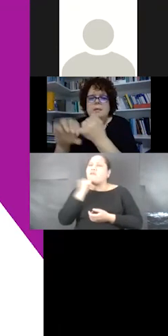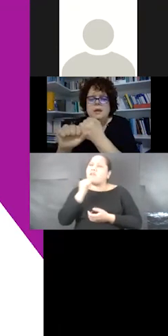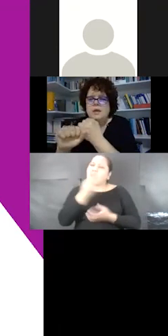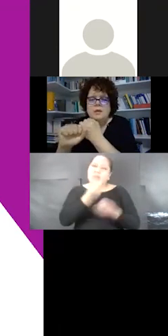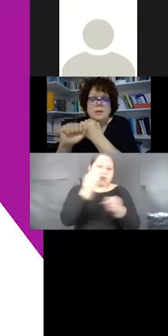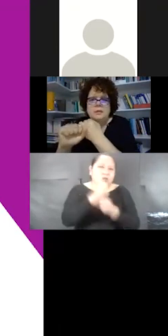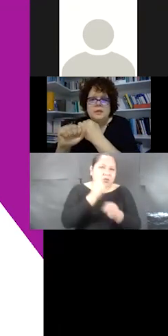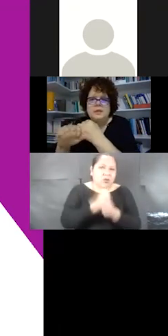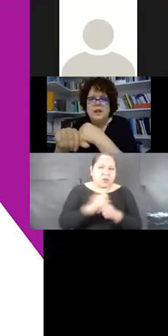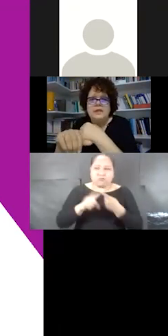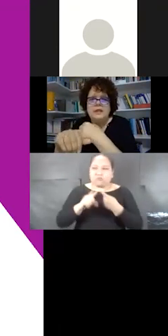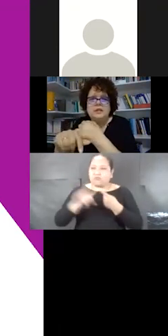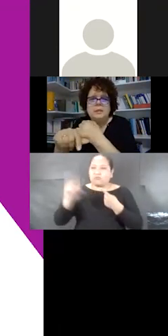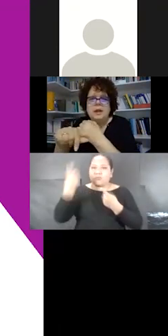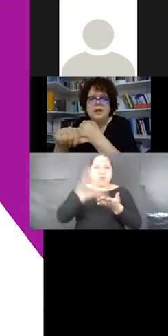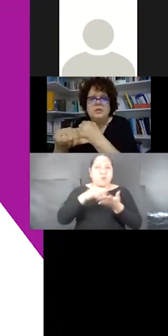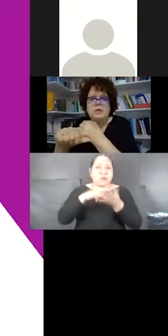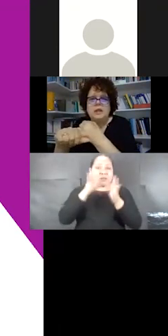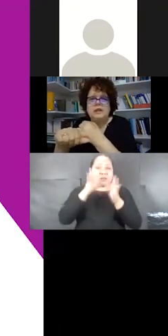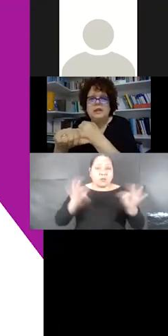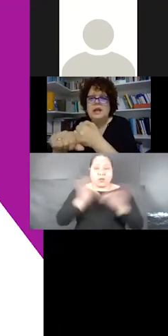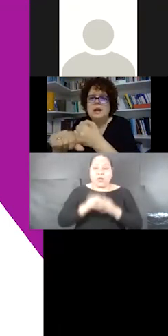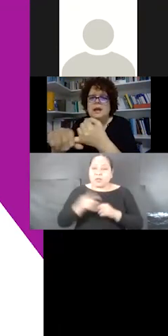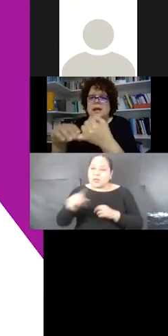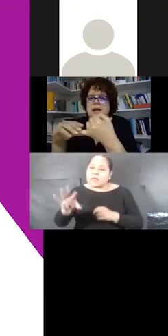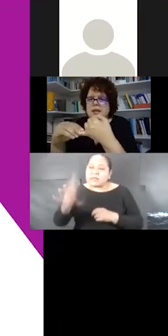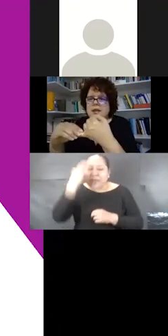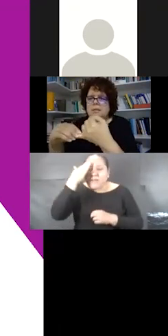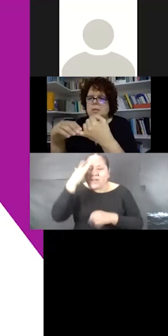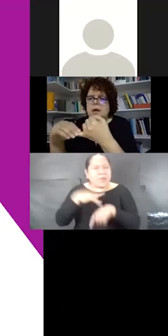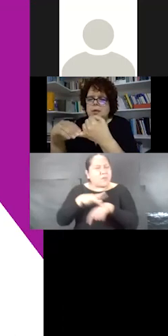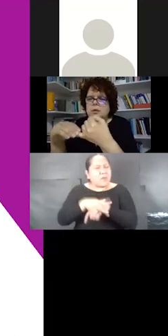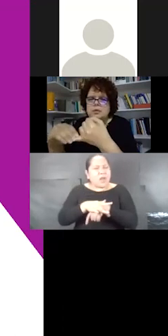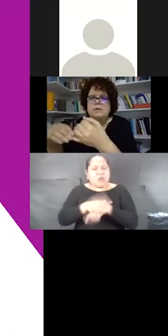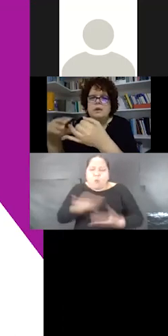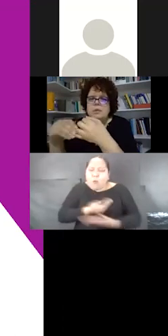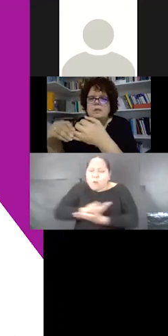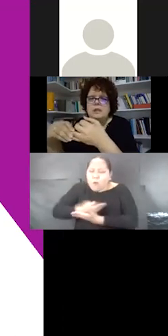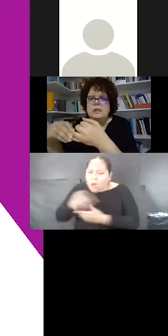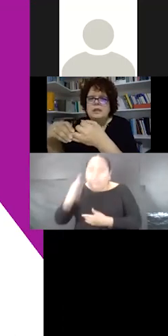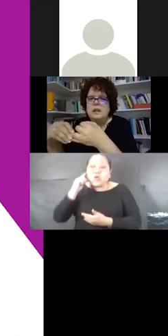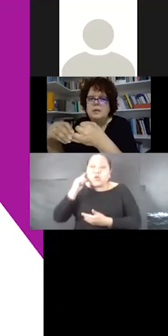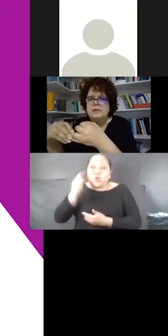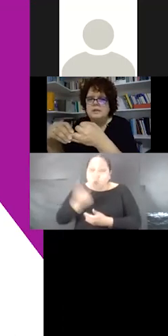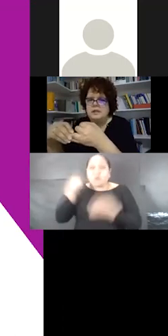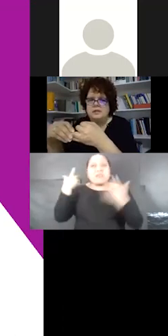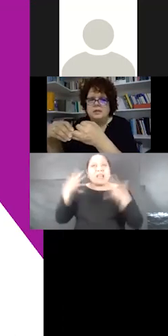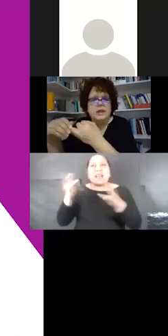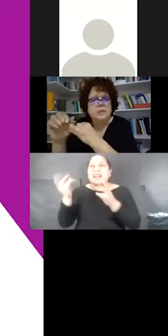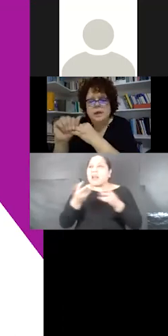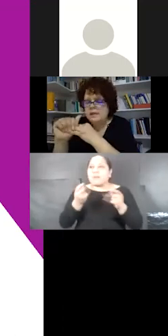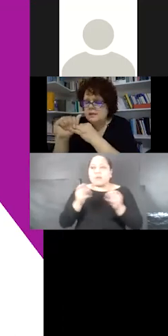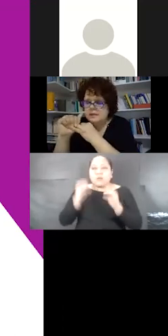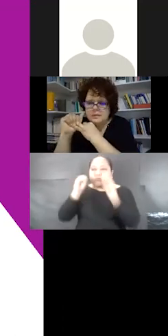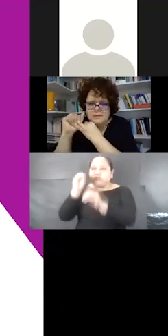es primero, lo más importante es la detección temprana de la sordera, para que así, lo más pronto posible, comiencen a adquirir la lengua de señas, ¿no? Que